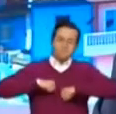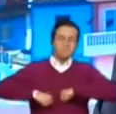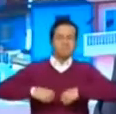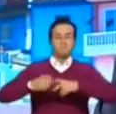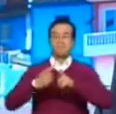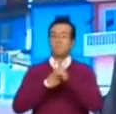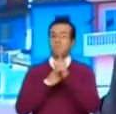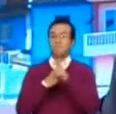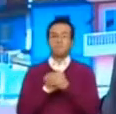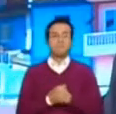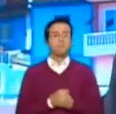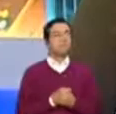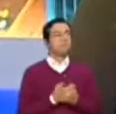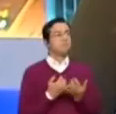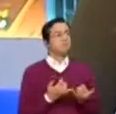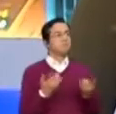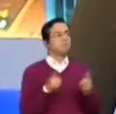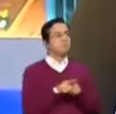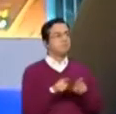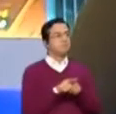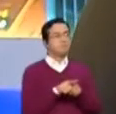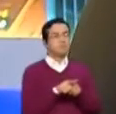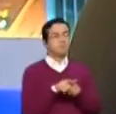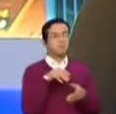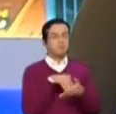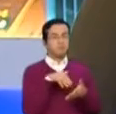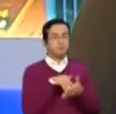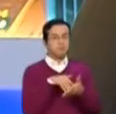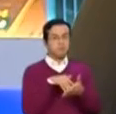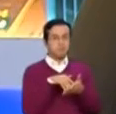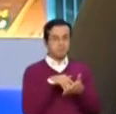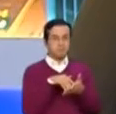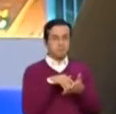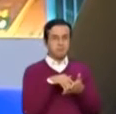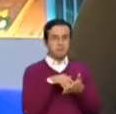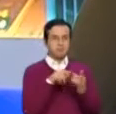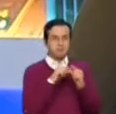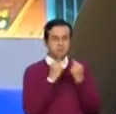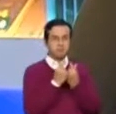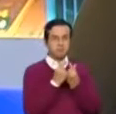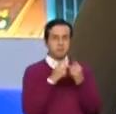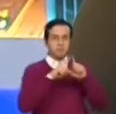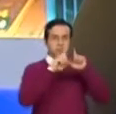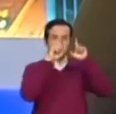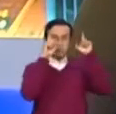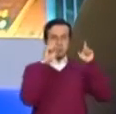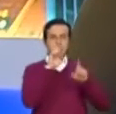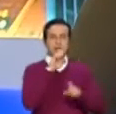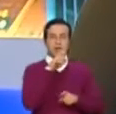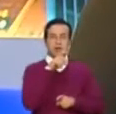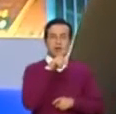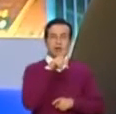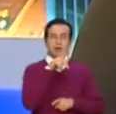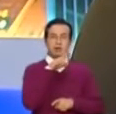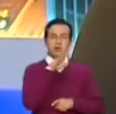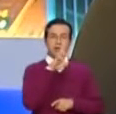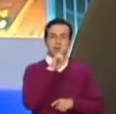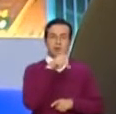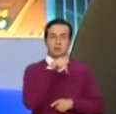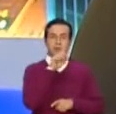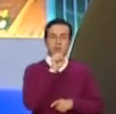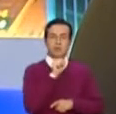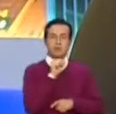y urgentes. Y toda vez que aparecen similitudes, porque el mismo estudio jurídico que maneja la empresa Enterprise o el holding Enterprise